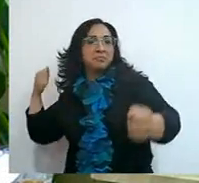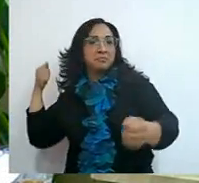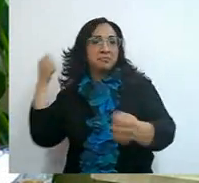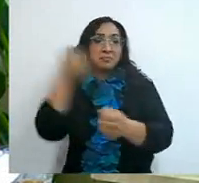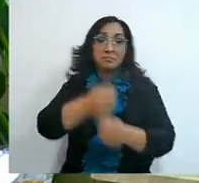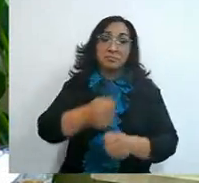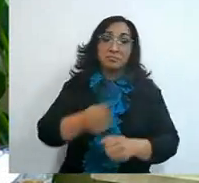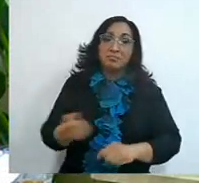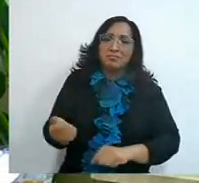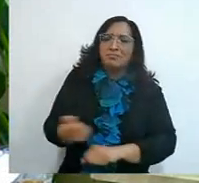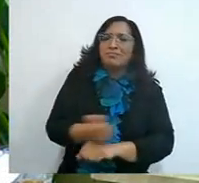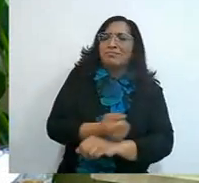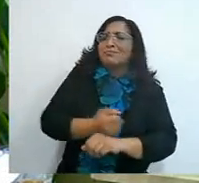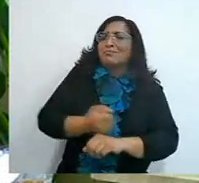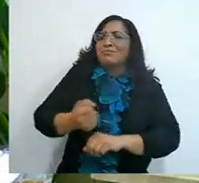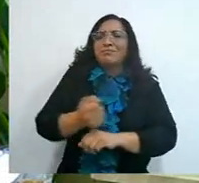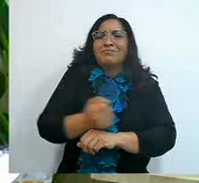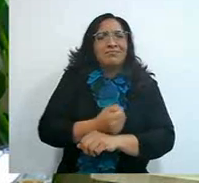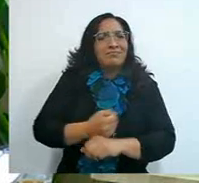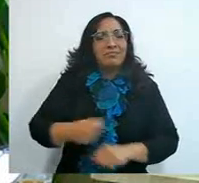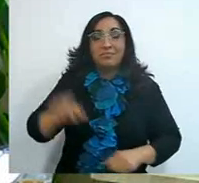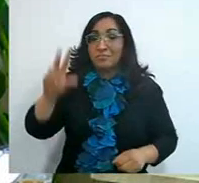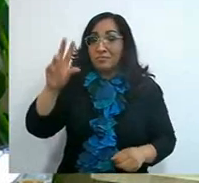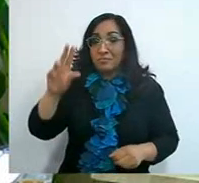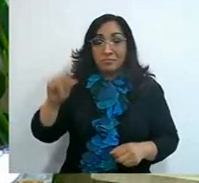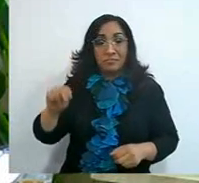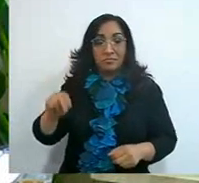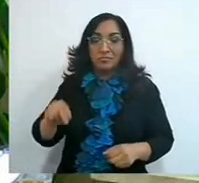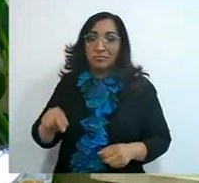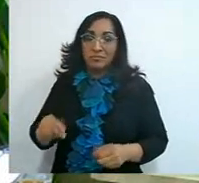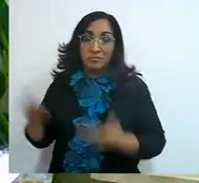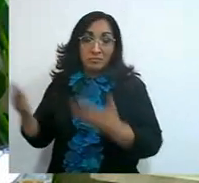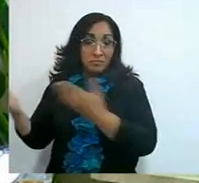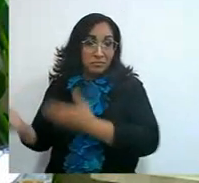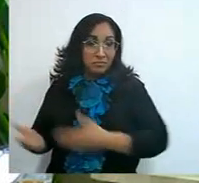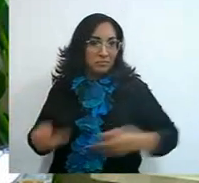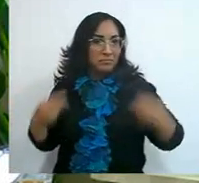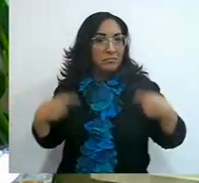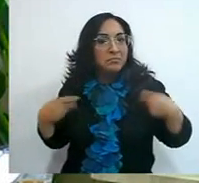suavecita, suavecita, que no moleste a la iglesia nada, se nos va la gente.